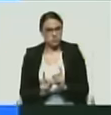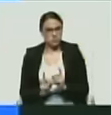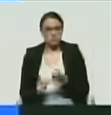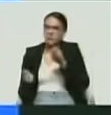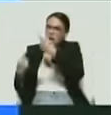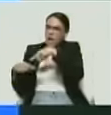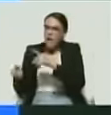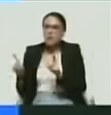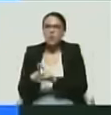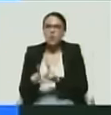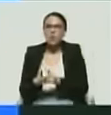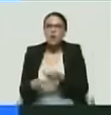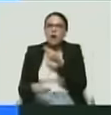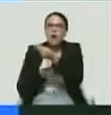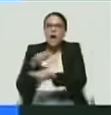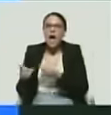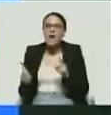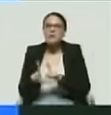Fanático fue quien asesinó a John Lennon.